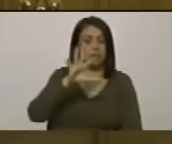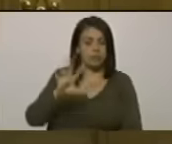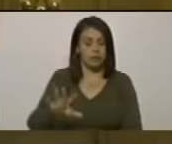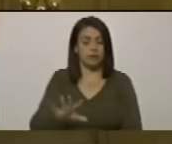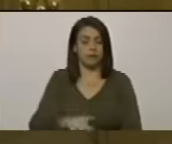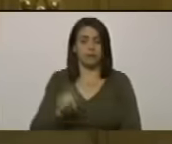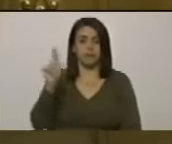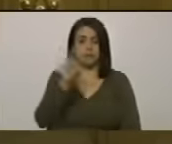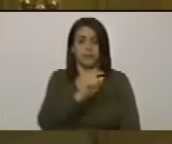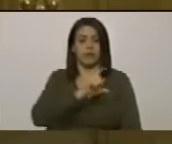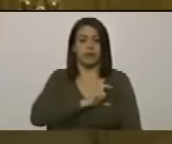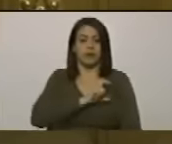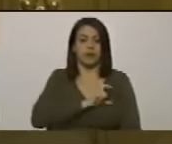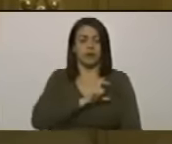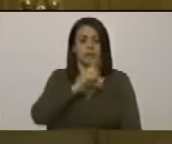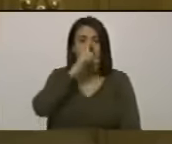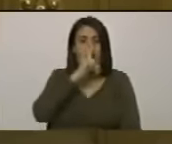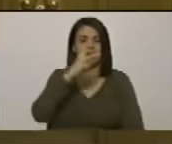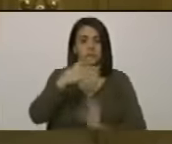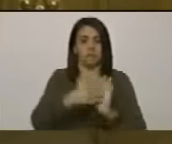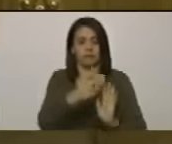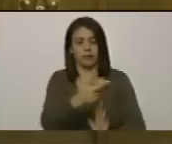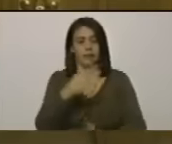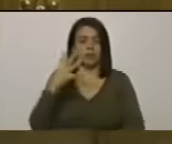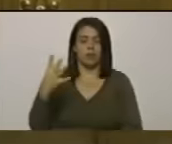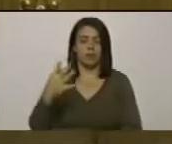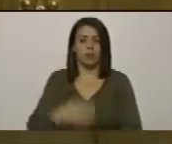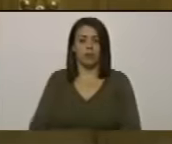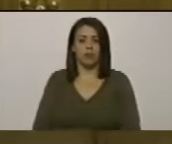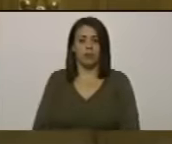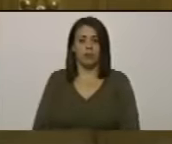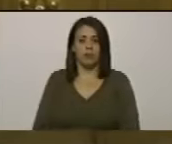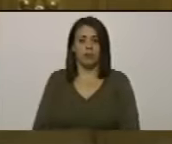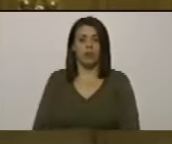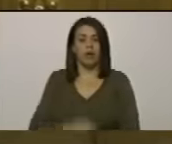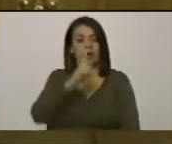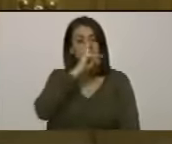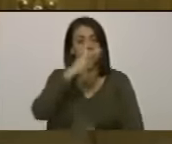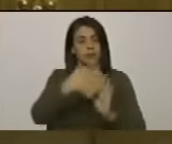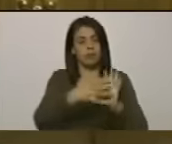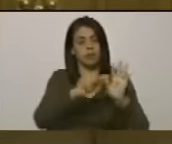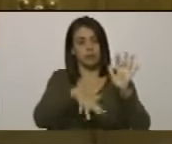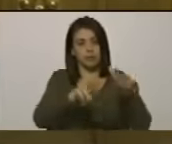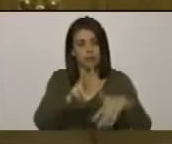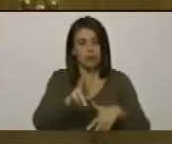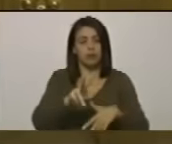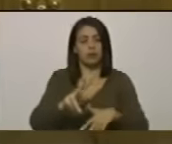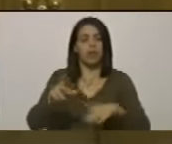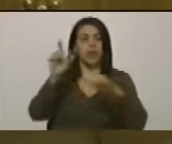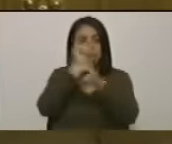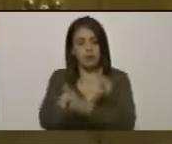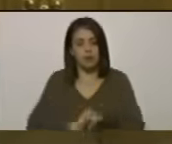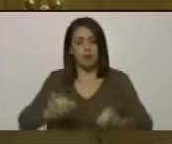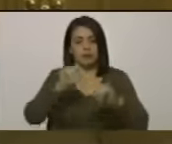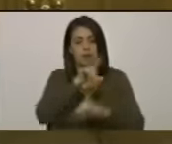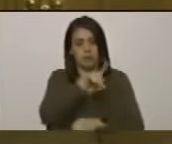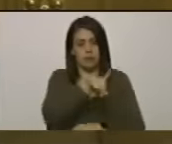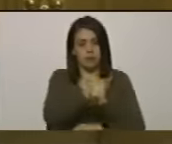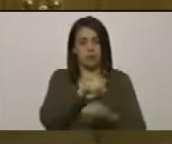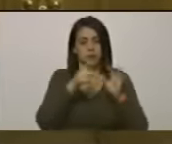del mes de enero del 2024 año 213 de la Independencia